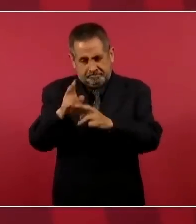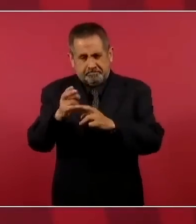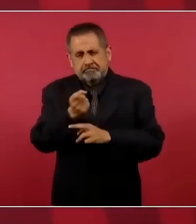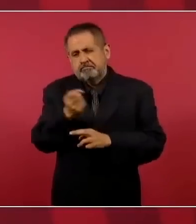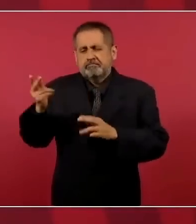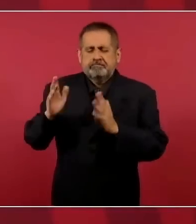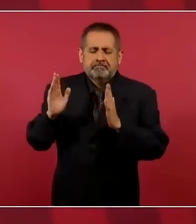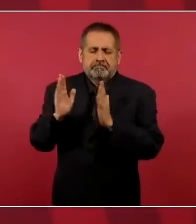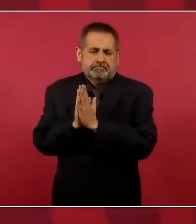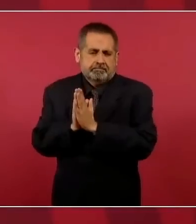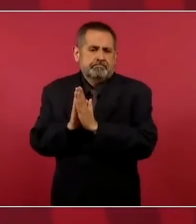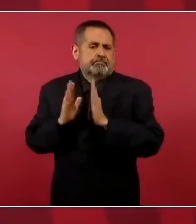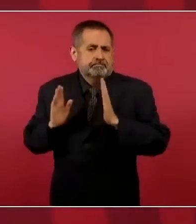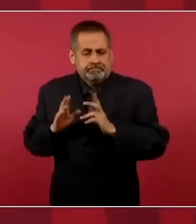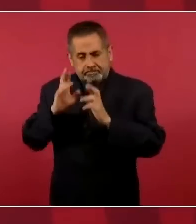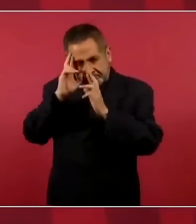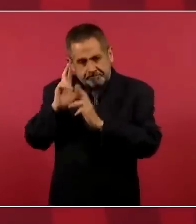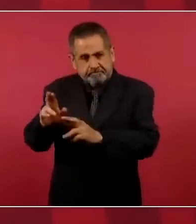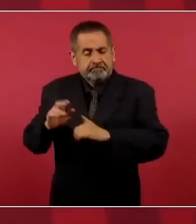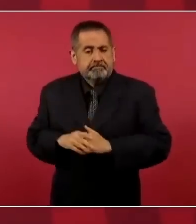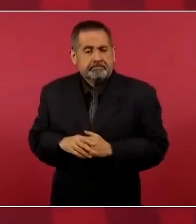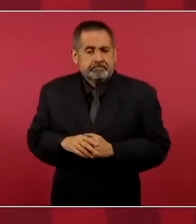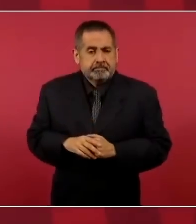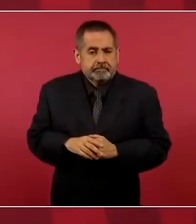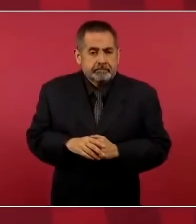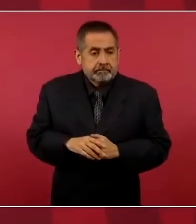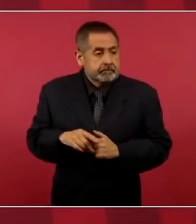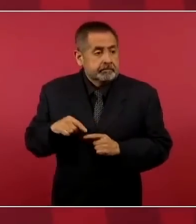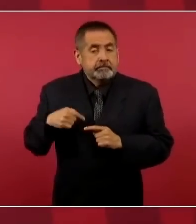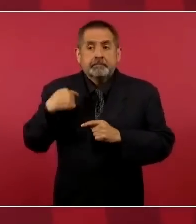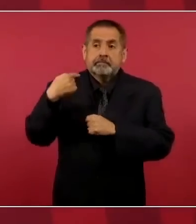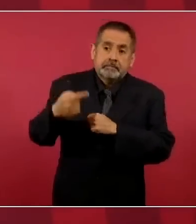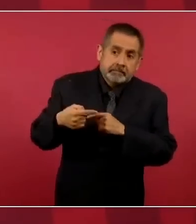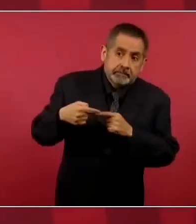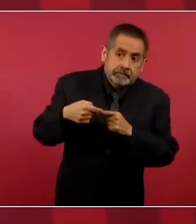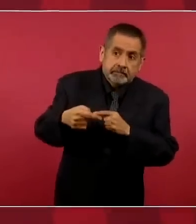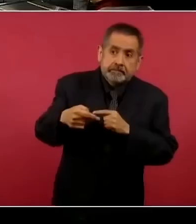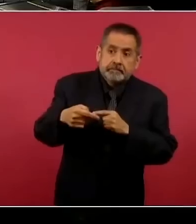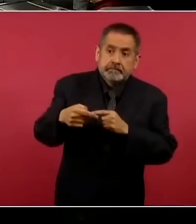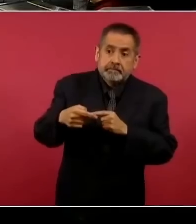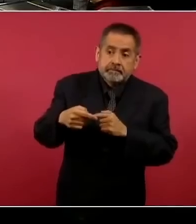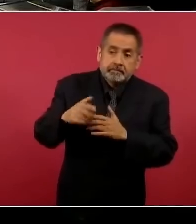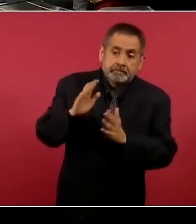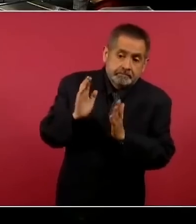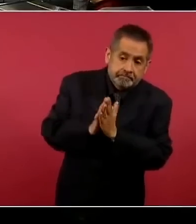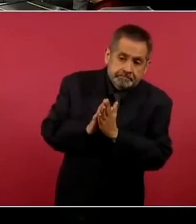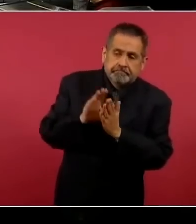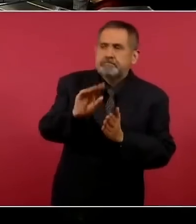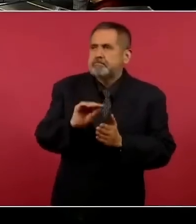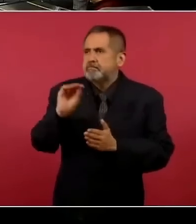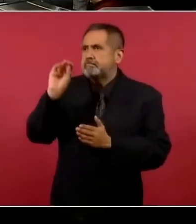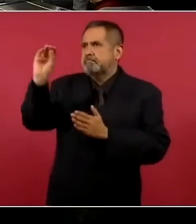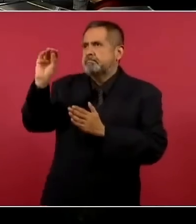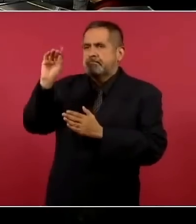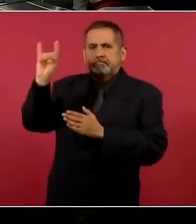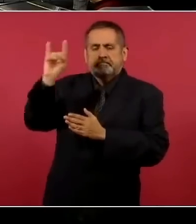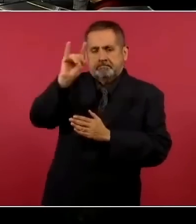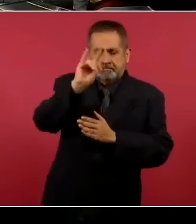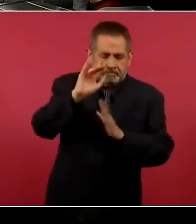finados. Tenemos que poner a otros cuando ya se nos